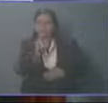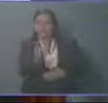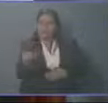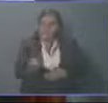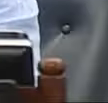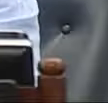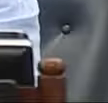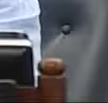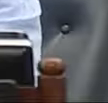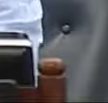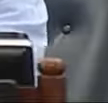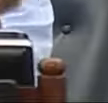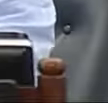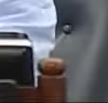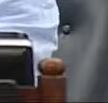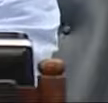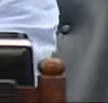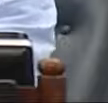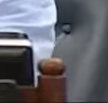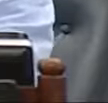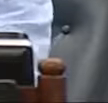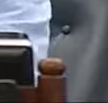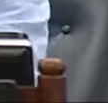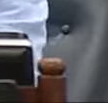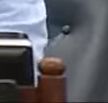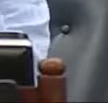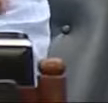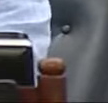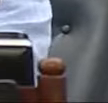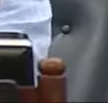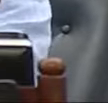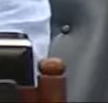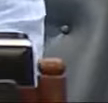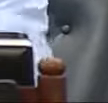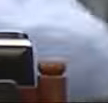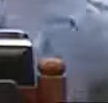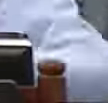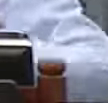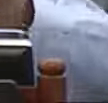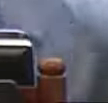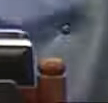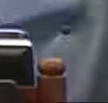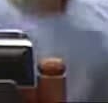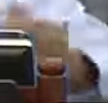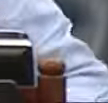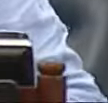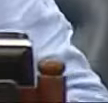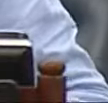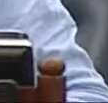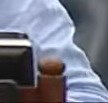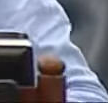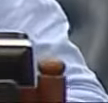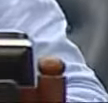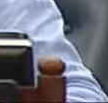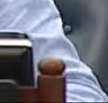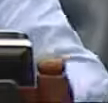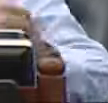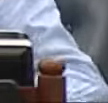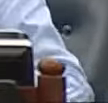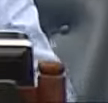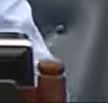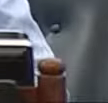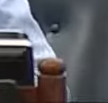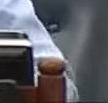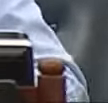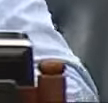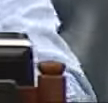Por otro lado, no se le puede estar poniendo mordazas al personal que está en primera línea.